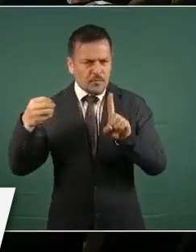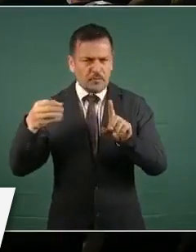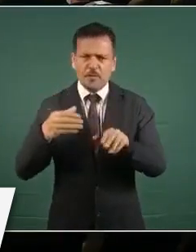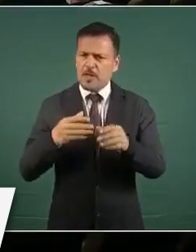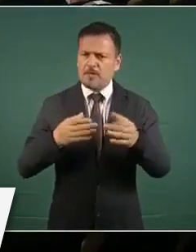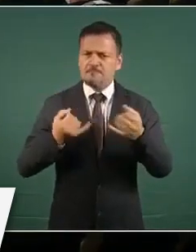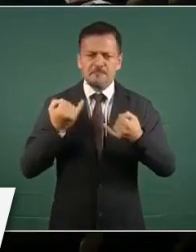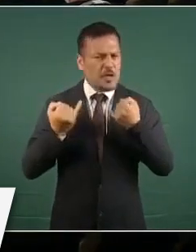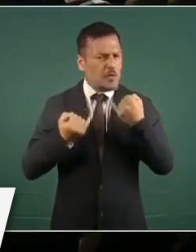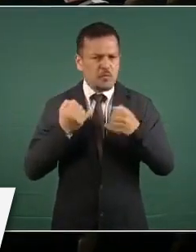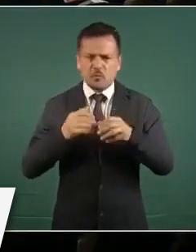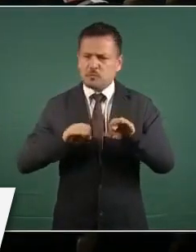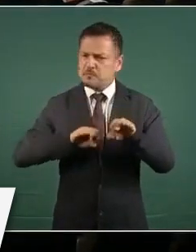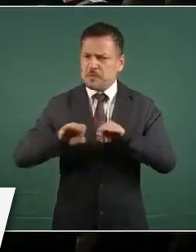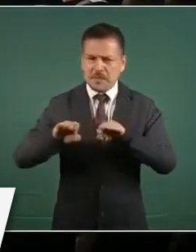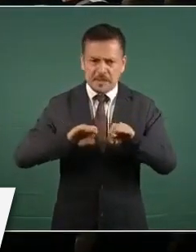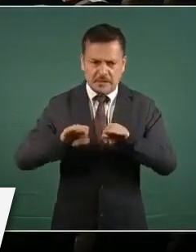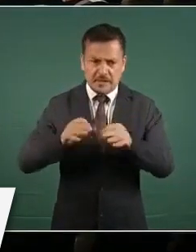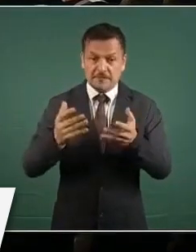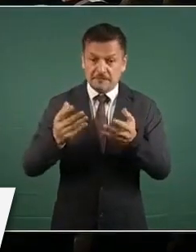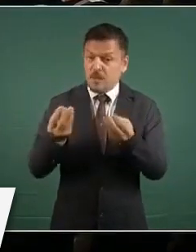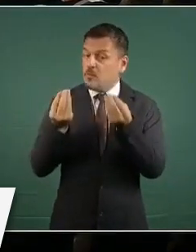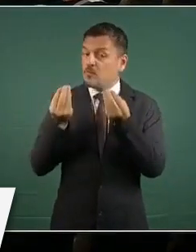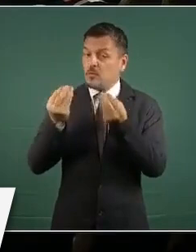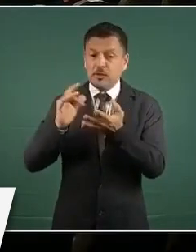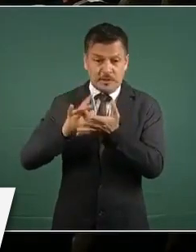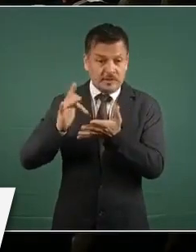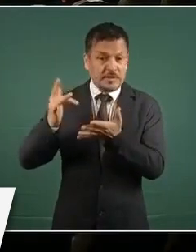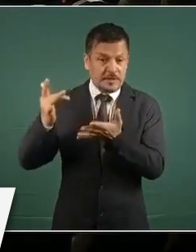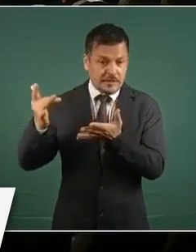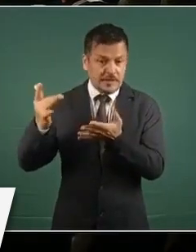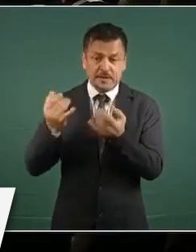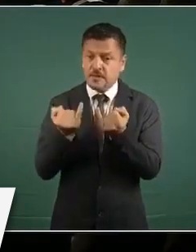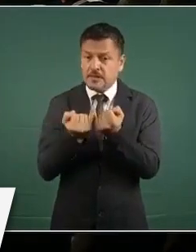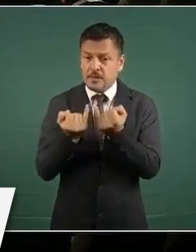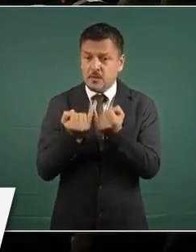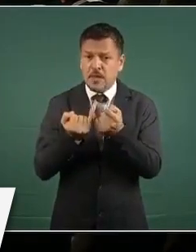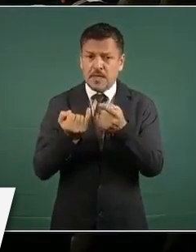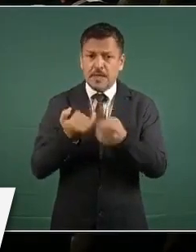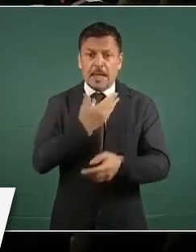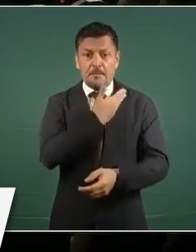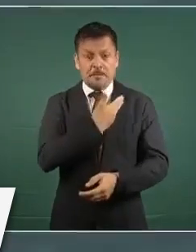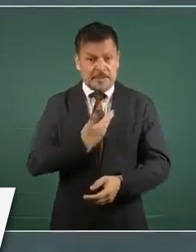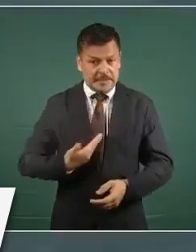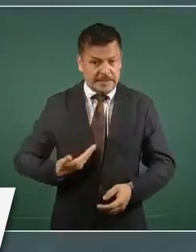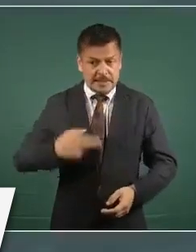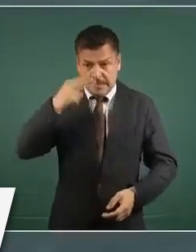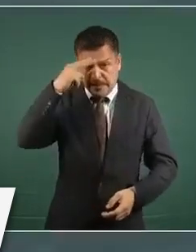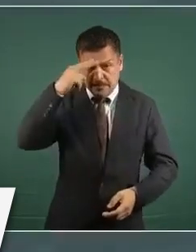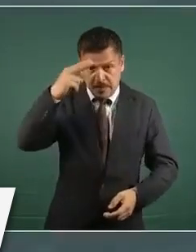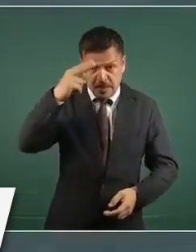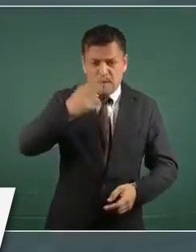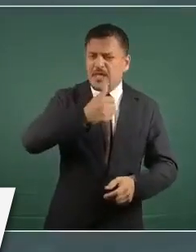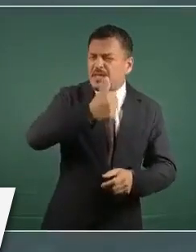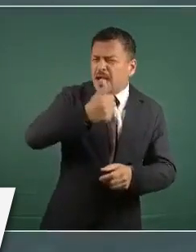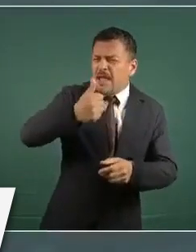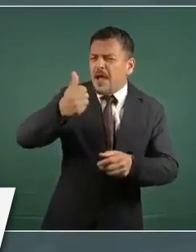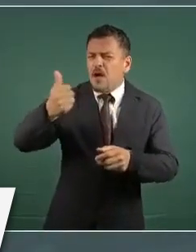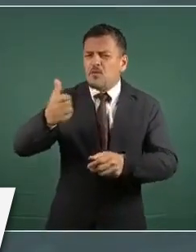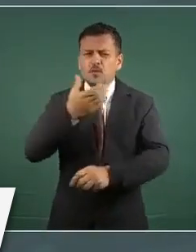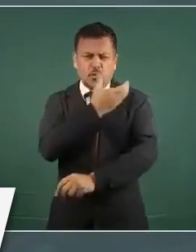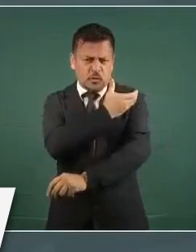municipales quiero agradecer también la presencia con el presidente de mexico de los miembros del gabinete